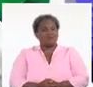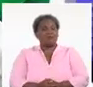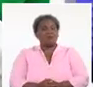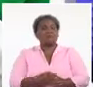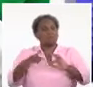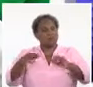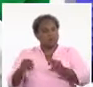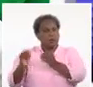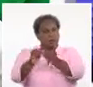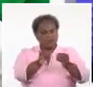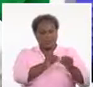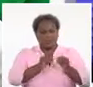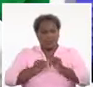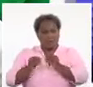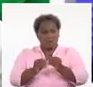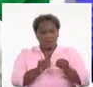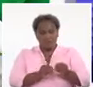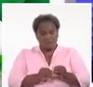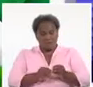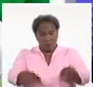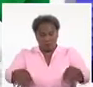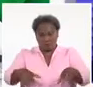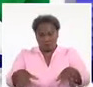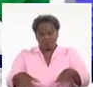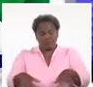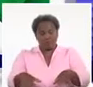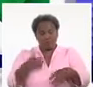transmisión autóctona. Predominó de los